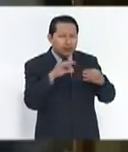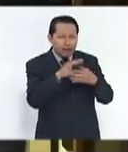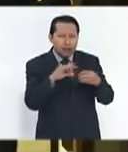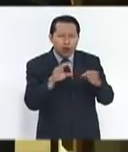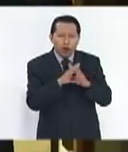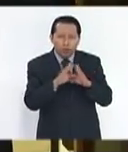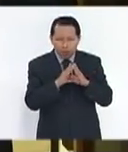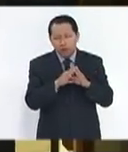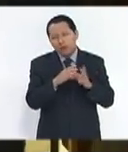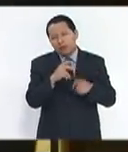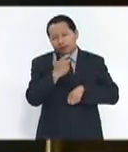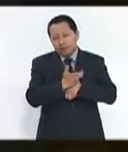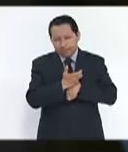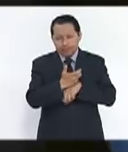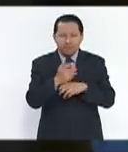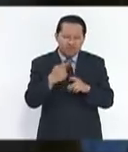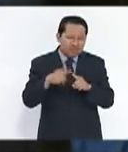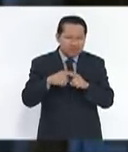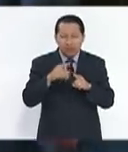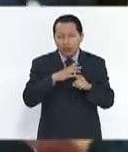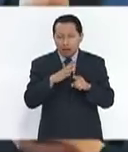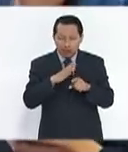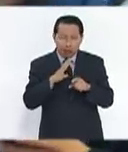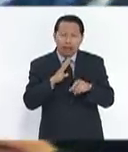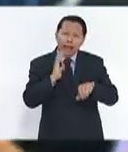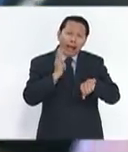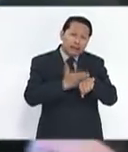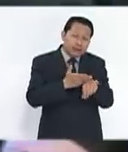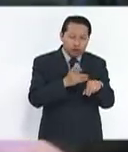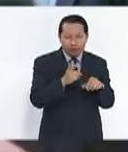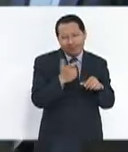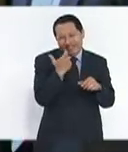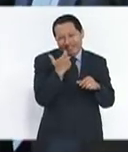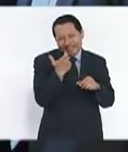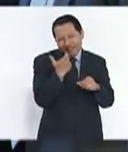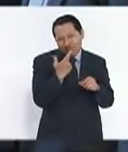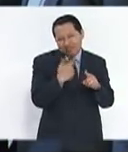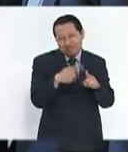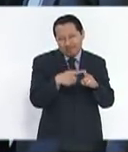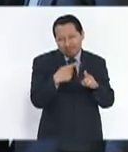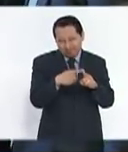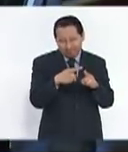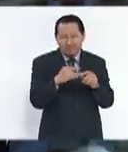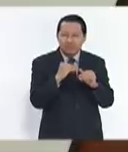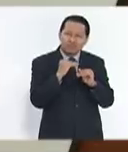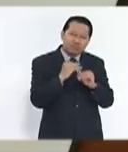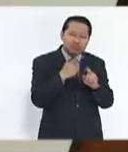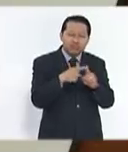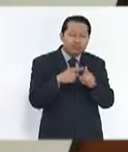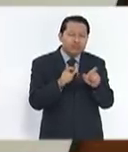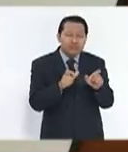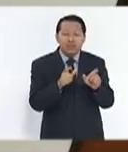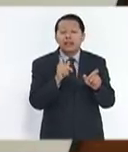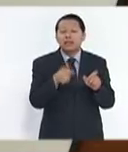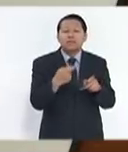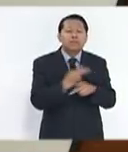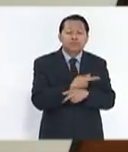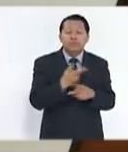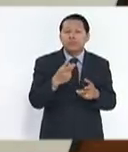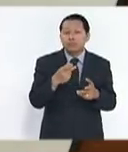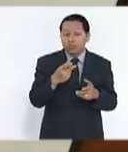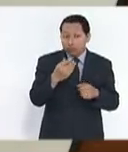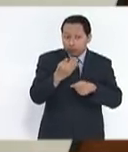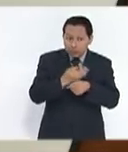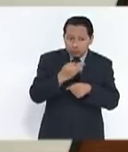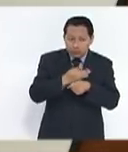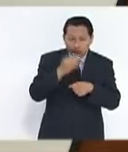sanciones económicas que hay sobre Corea del Norte, se sabe que están padeciendo una situación económica